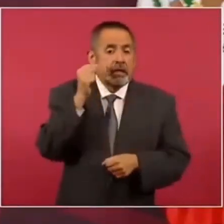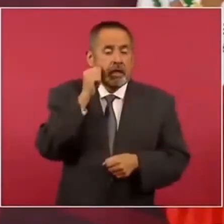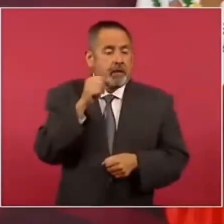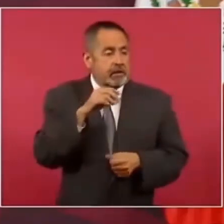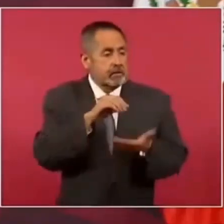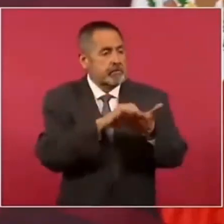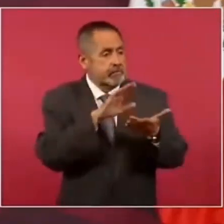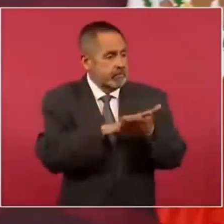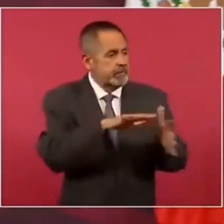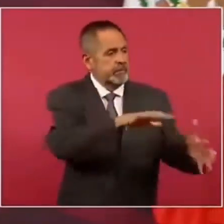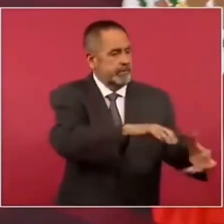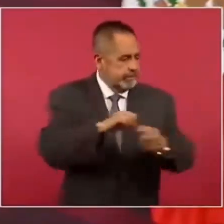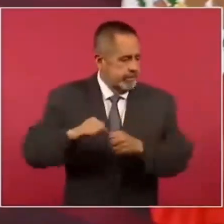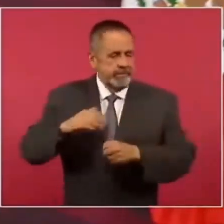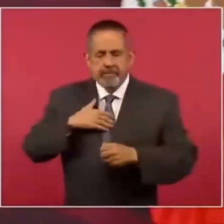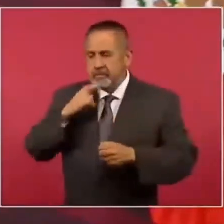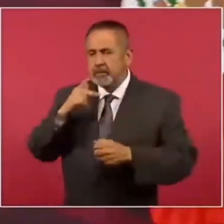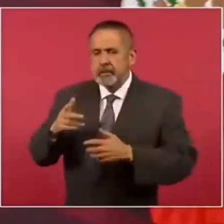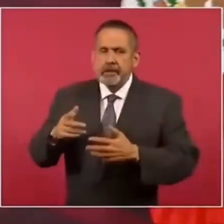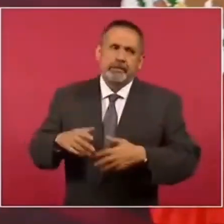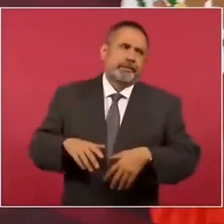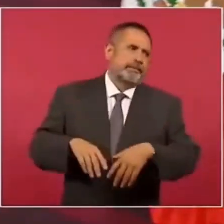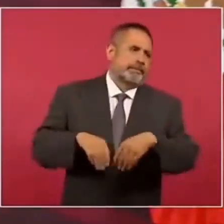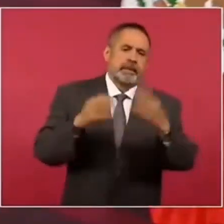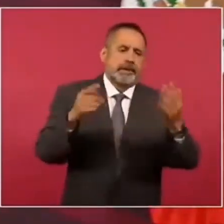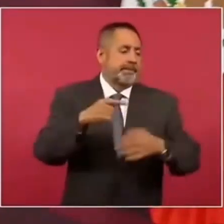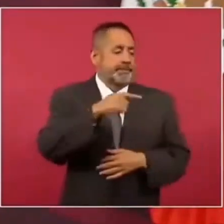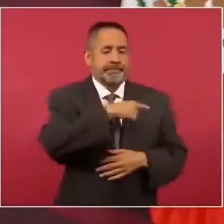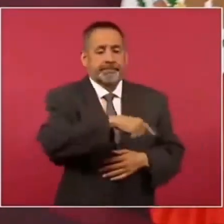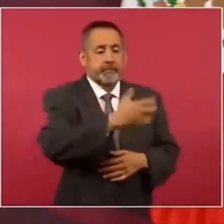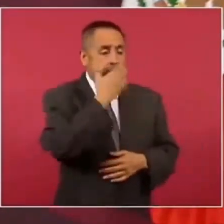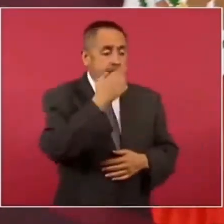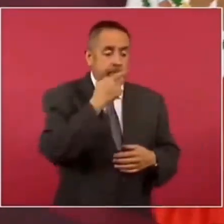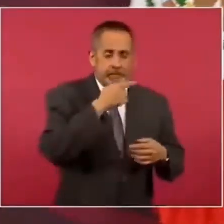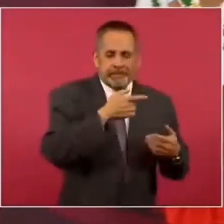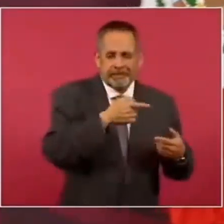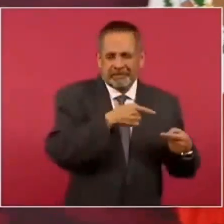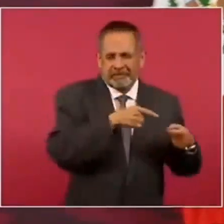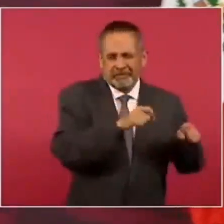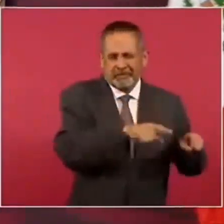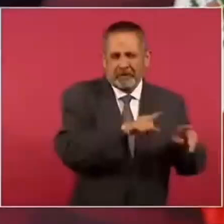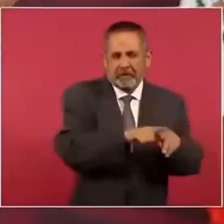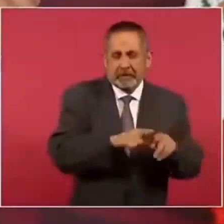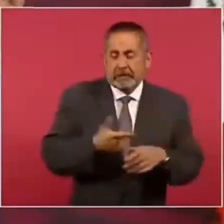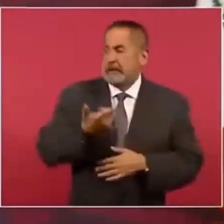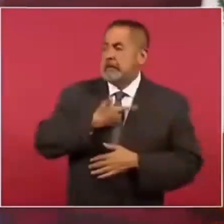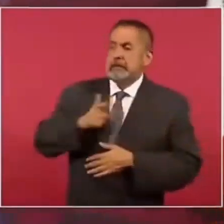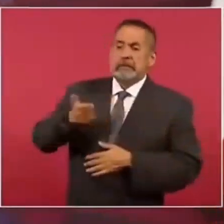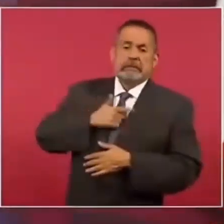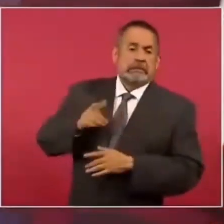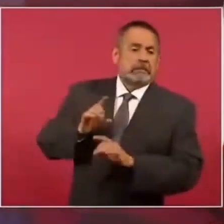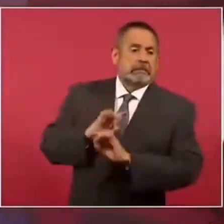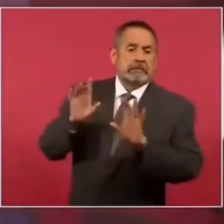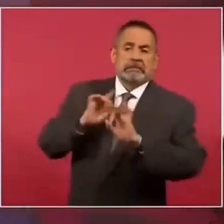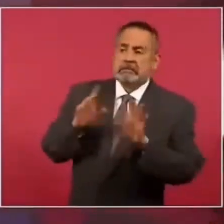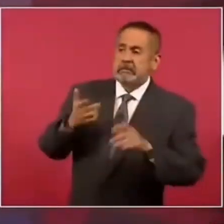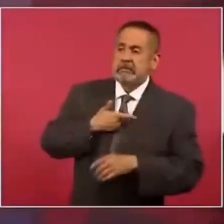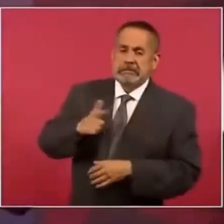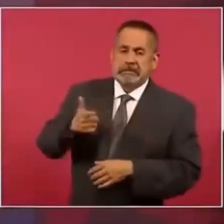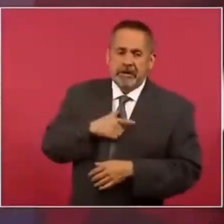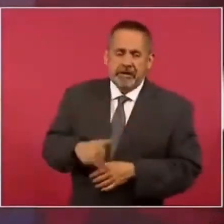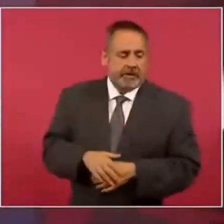Claro, a los conservadores no les gusta.